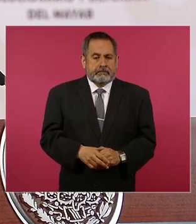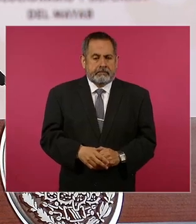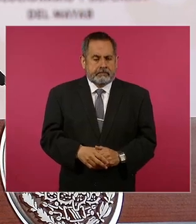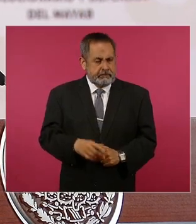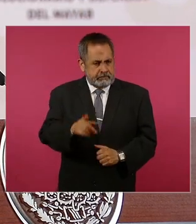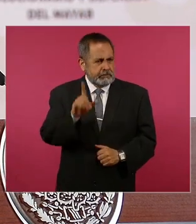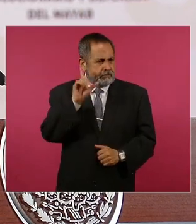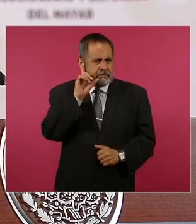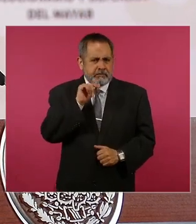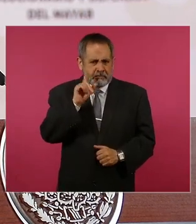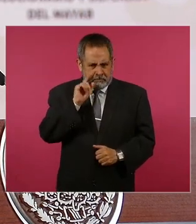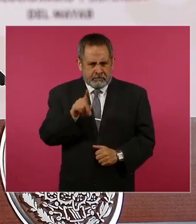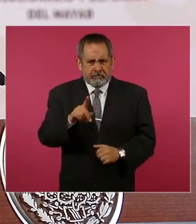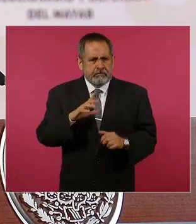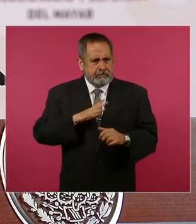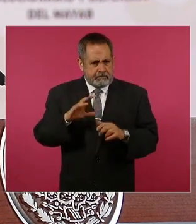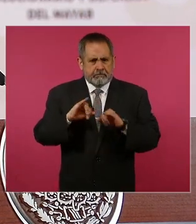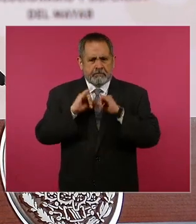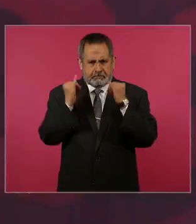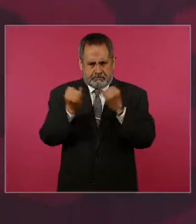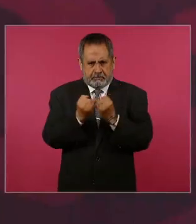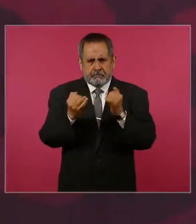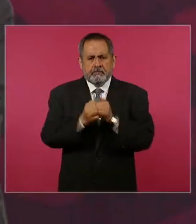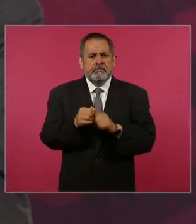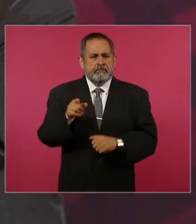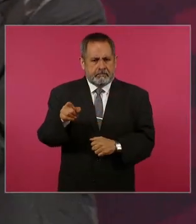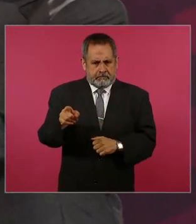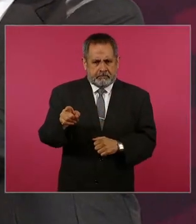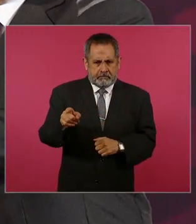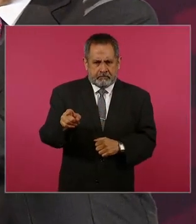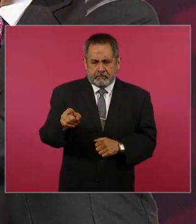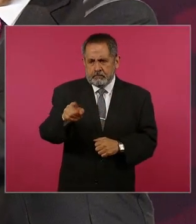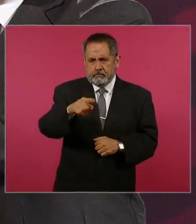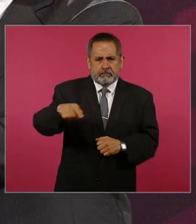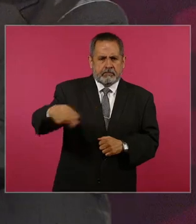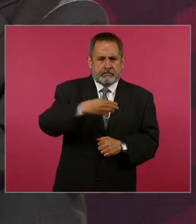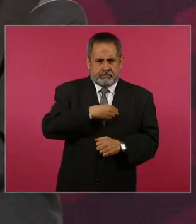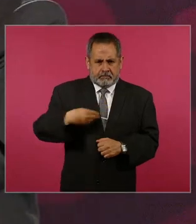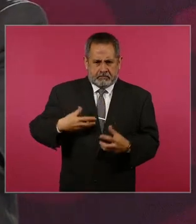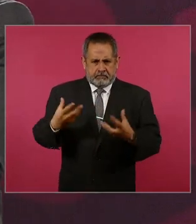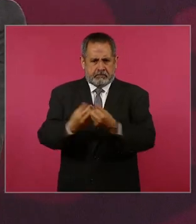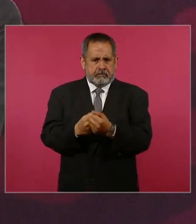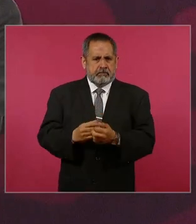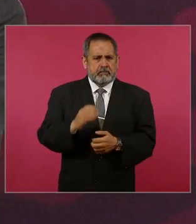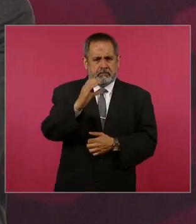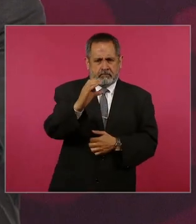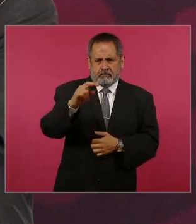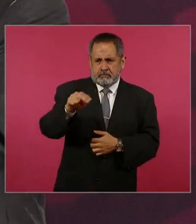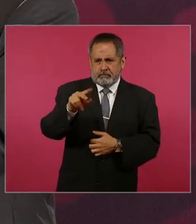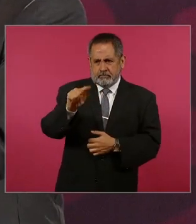Mañana tenemos una reunión con los integrantes de la coordinadora